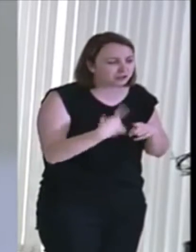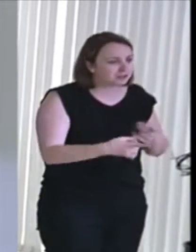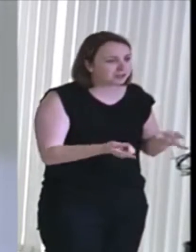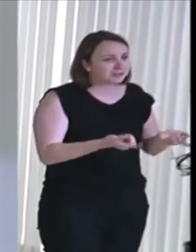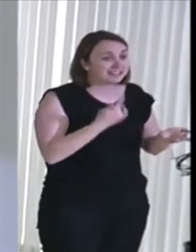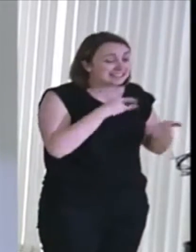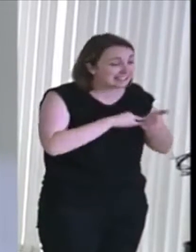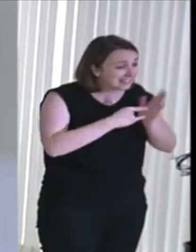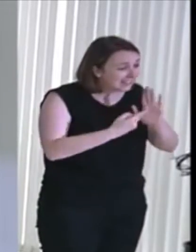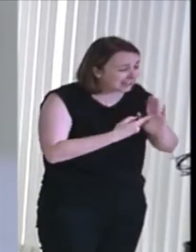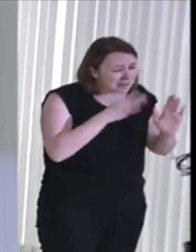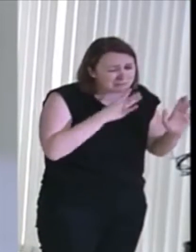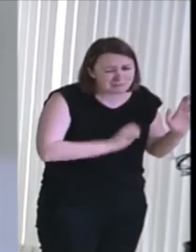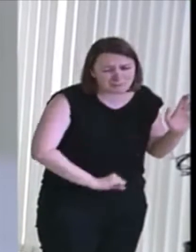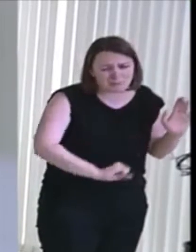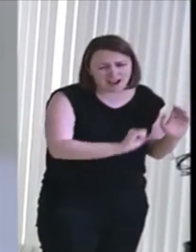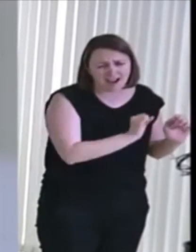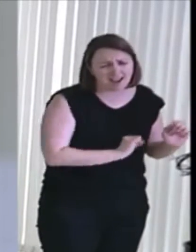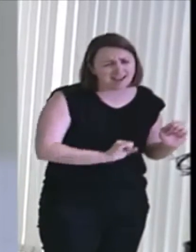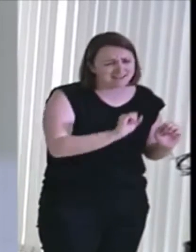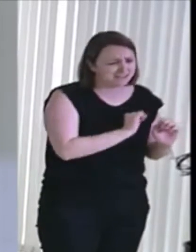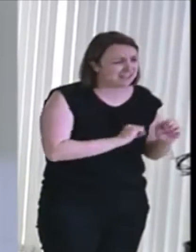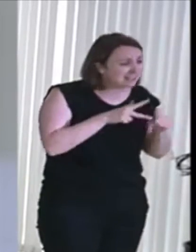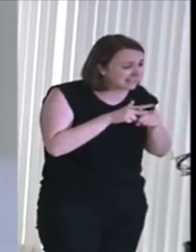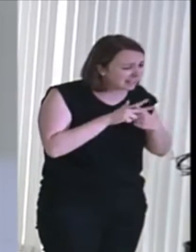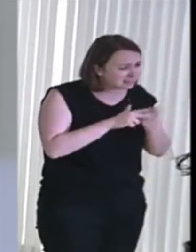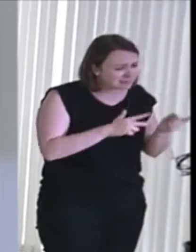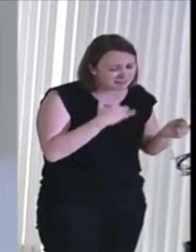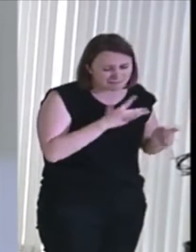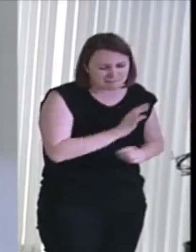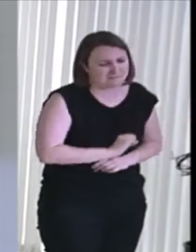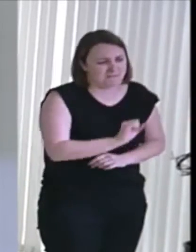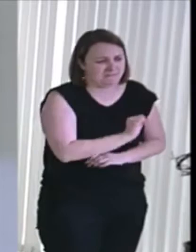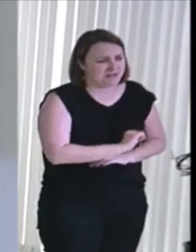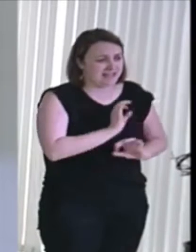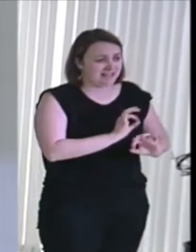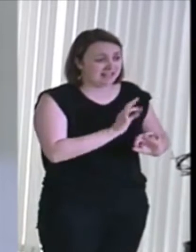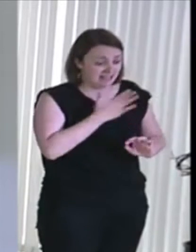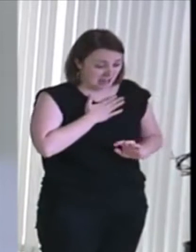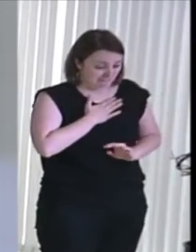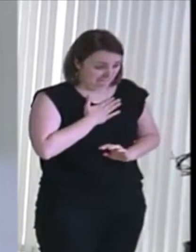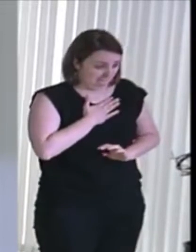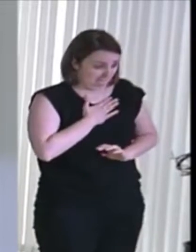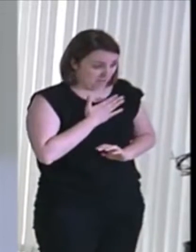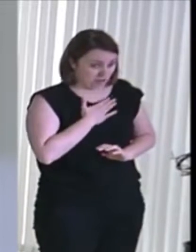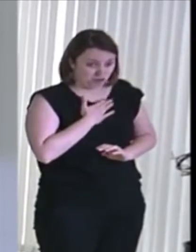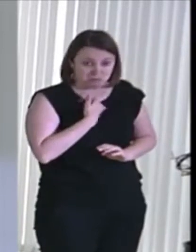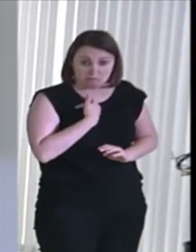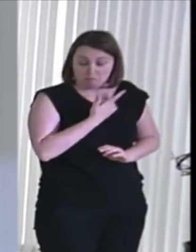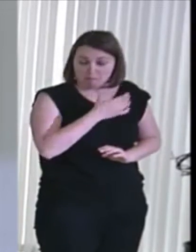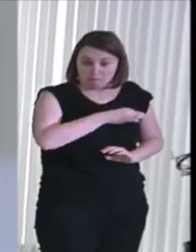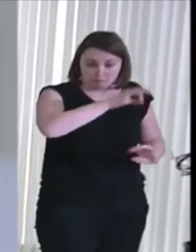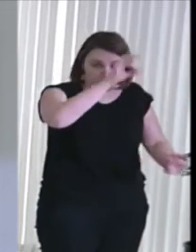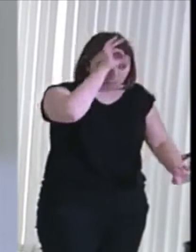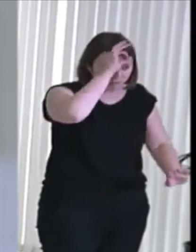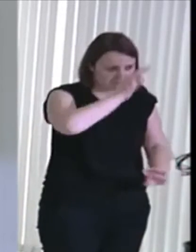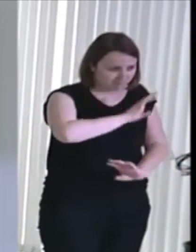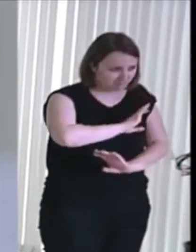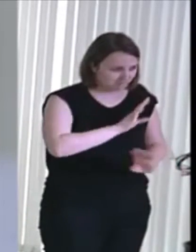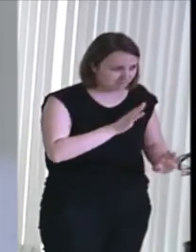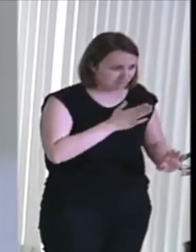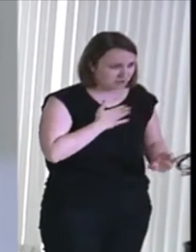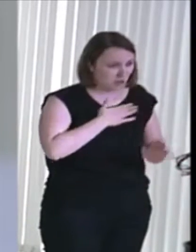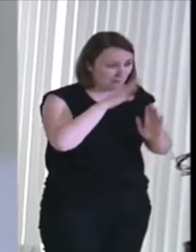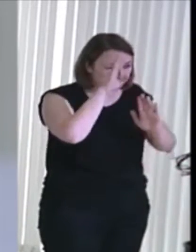La tecnología es maravillosa, es una herramienta fantástica que a mí yo no tenía ni idea